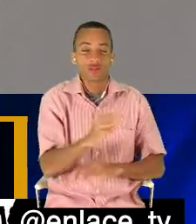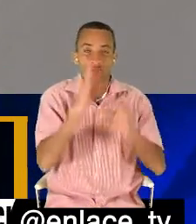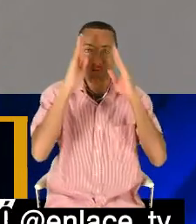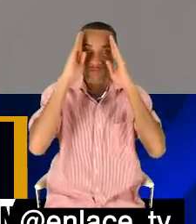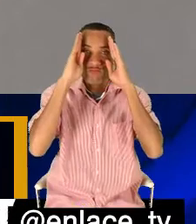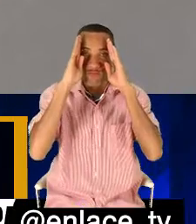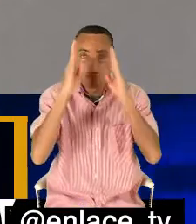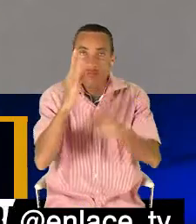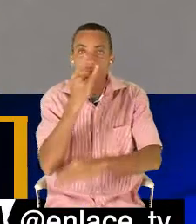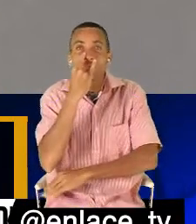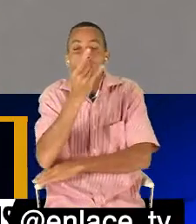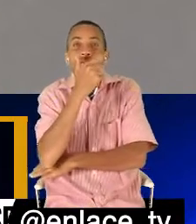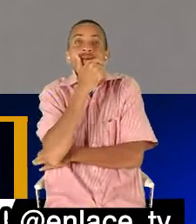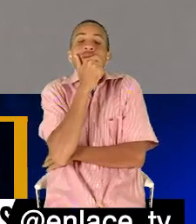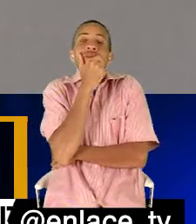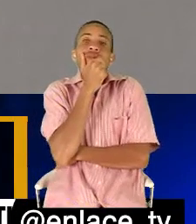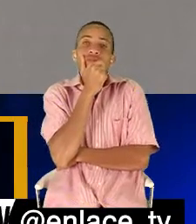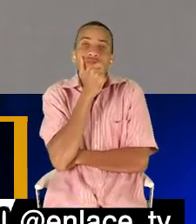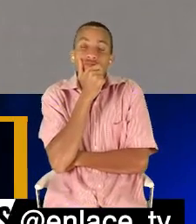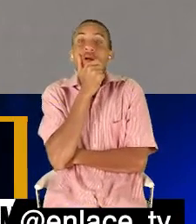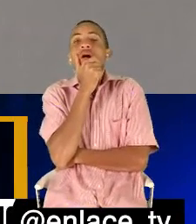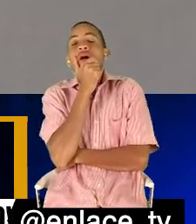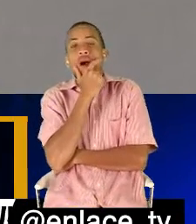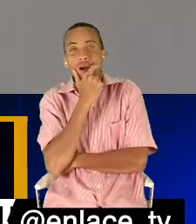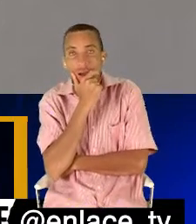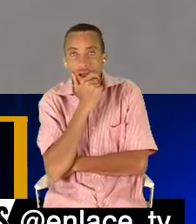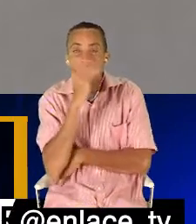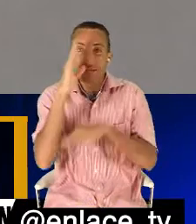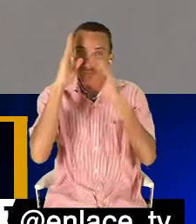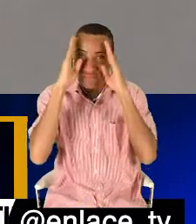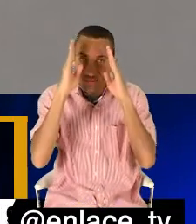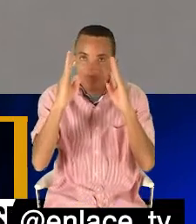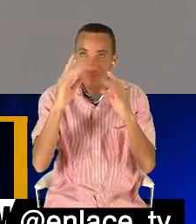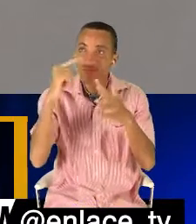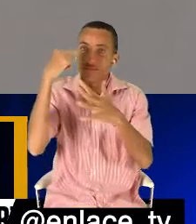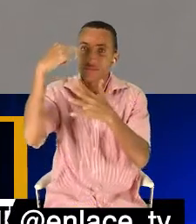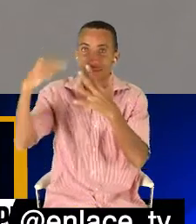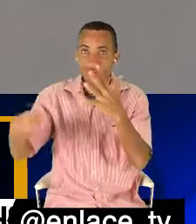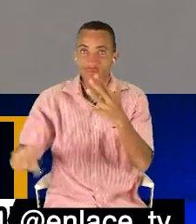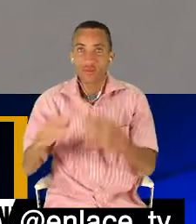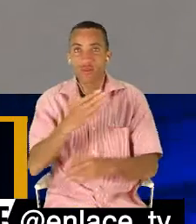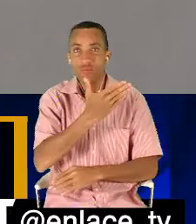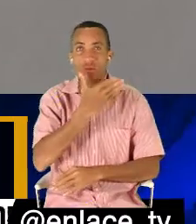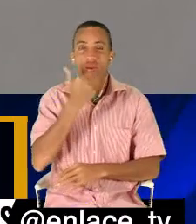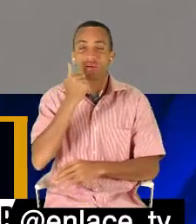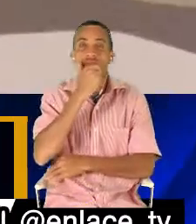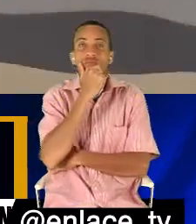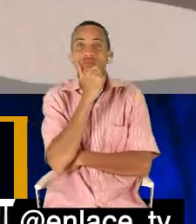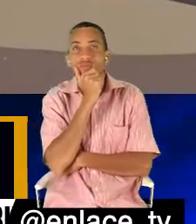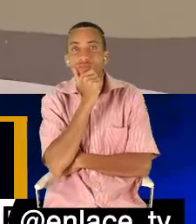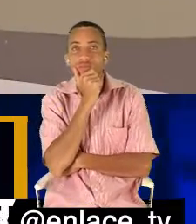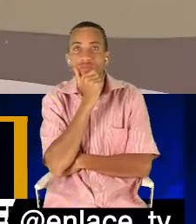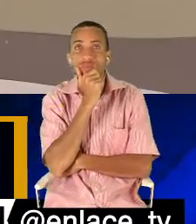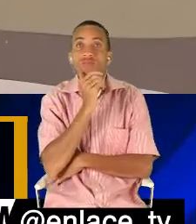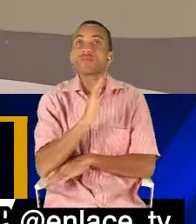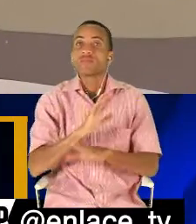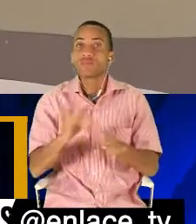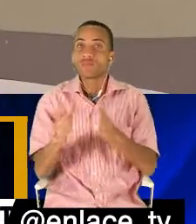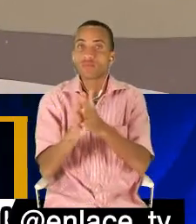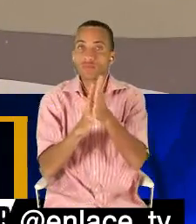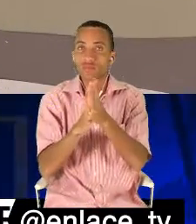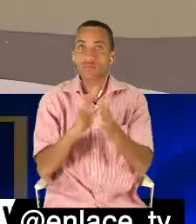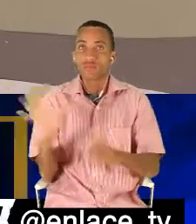muy interesados en escuchar las diferentes posiciones y tener un mejor criterio. Yo creo que de lo que se trata, o al menos lo que